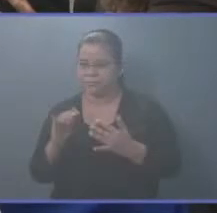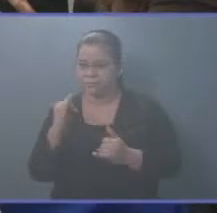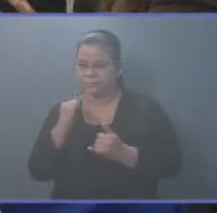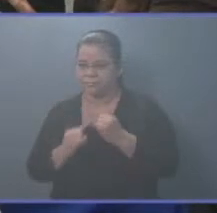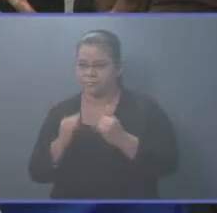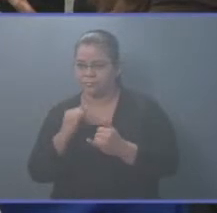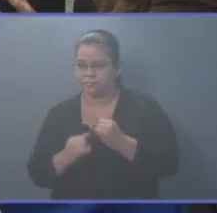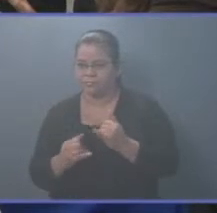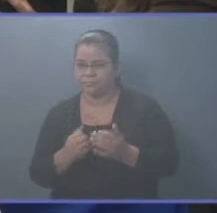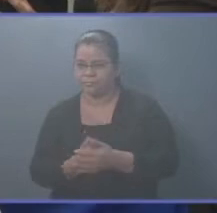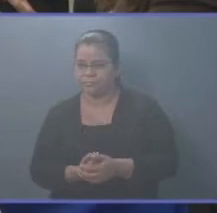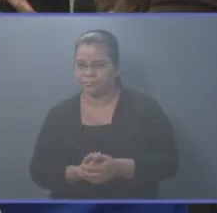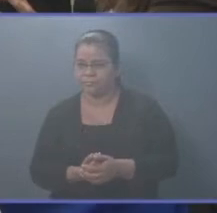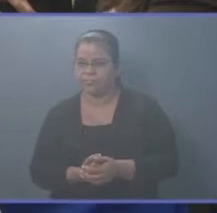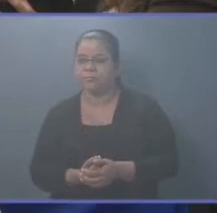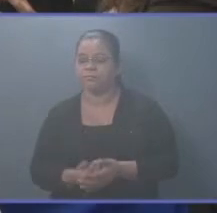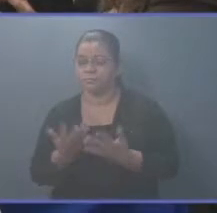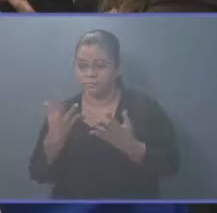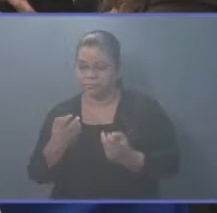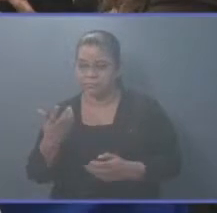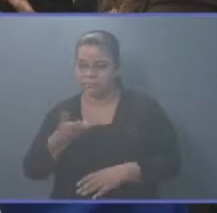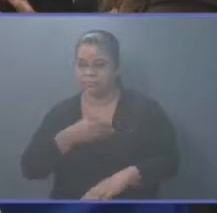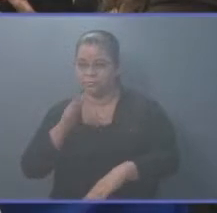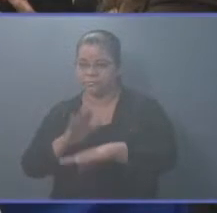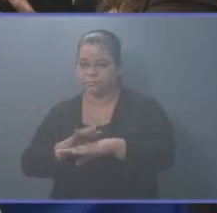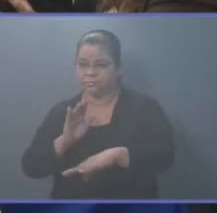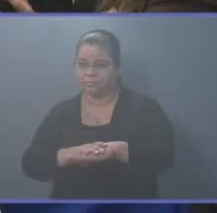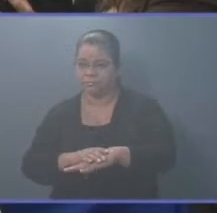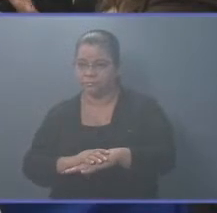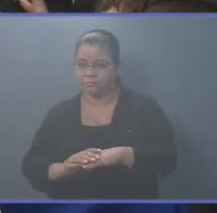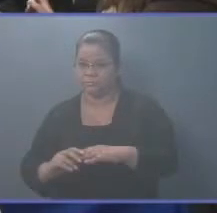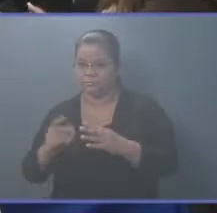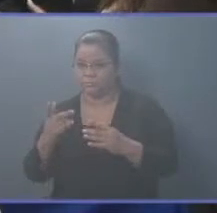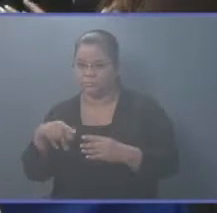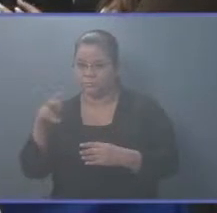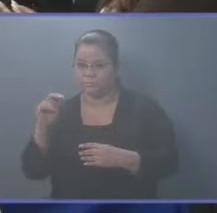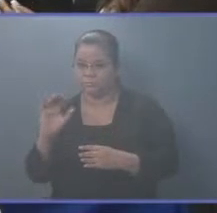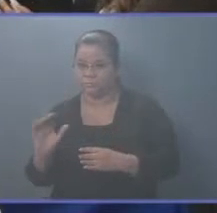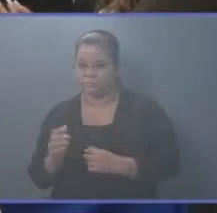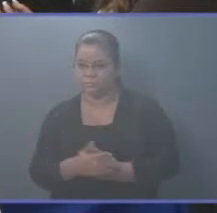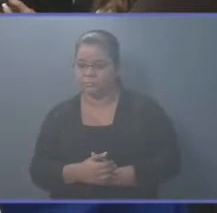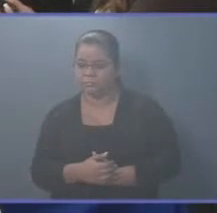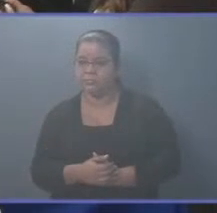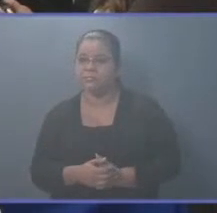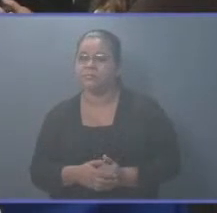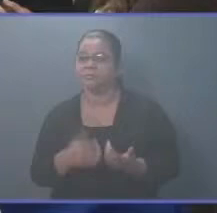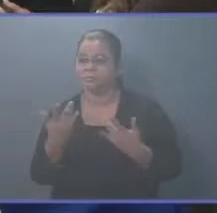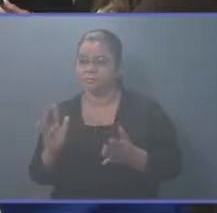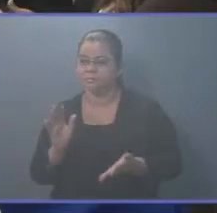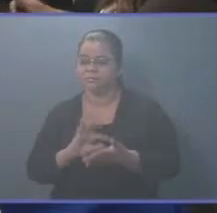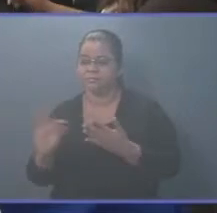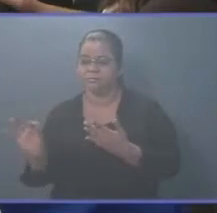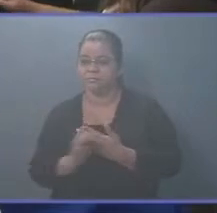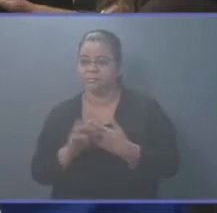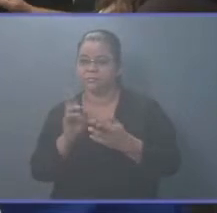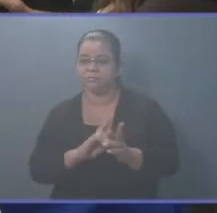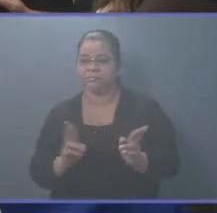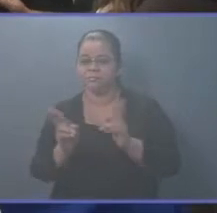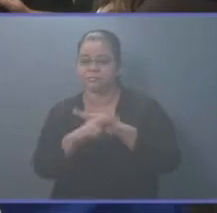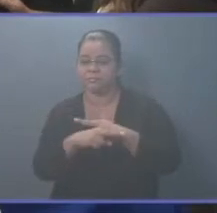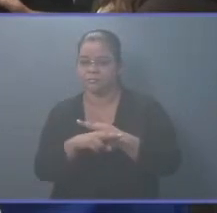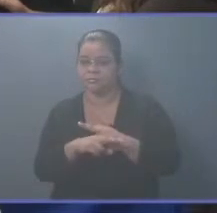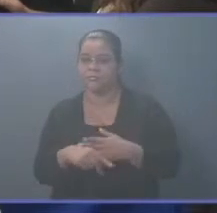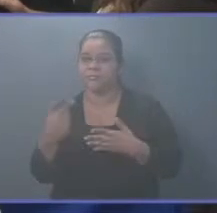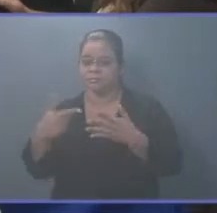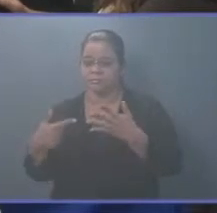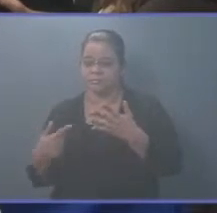Finalmente, le hago de su conocimiento que en la Corporación Policial se está trabajando un proyecto de reforma integral